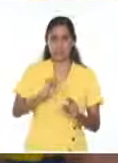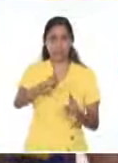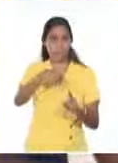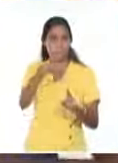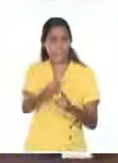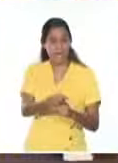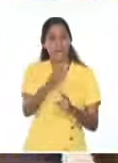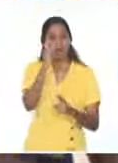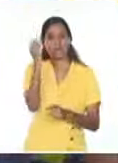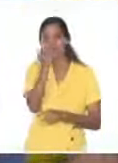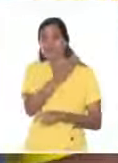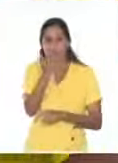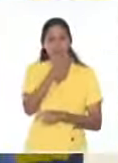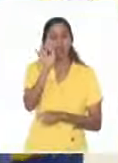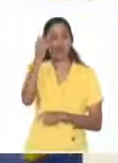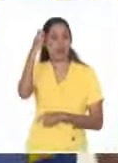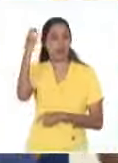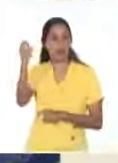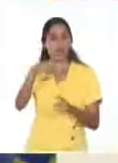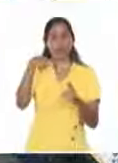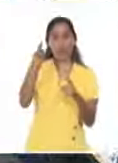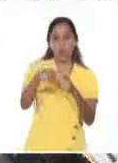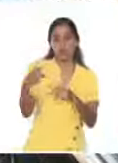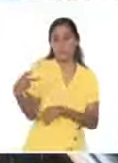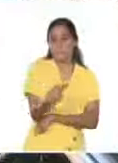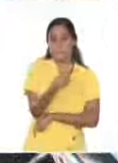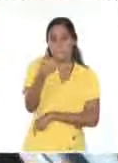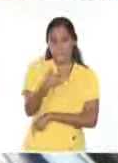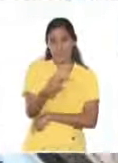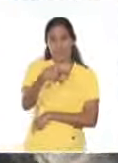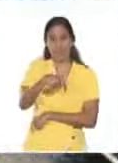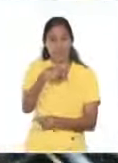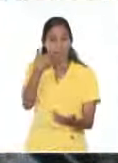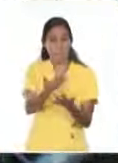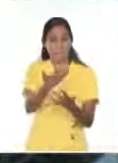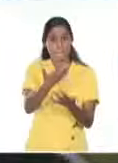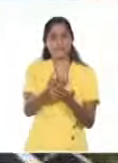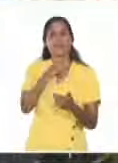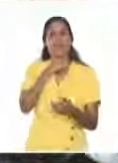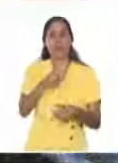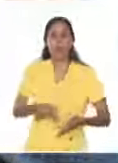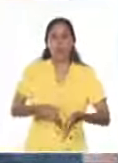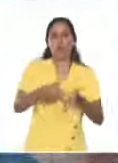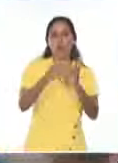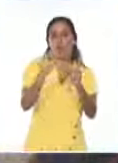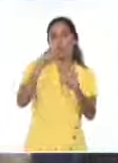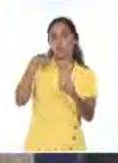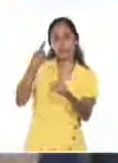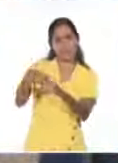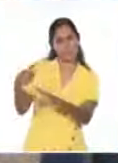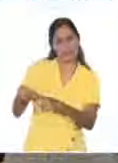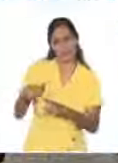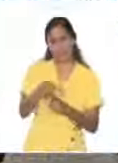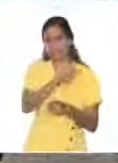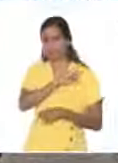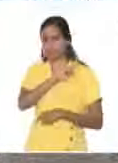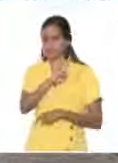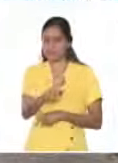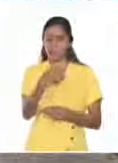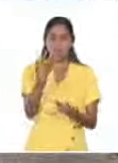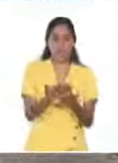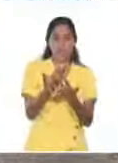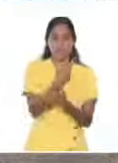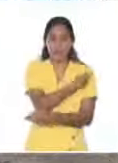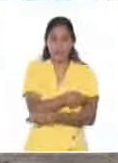Hernández, gobernador, Javier Toledo, vicepresidente del Instituto Nacional de Recursos Hidráulicos, y otros responsables empresariales para